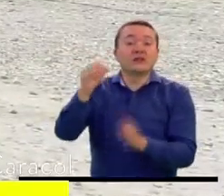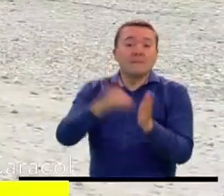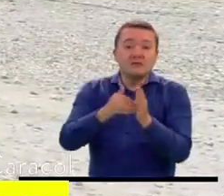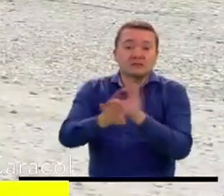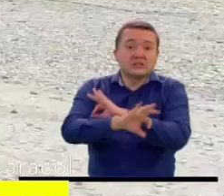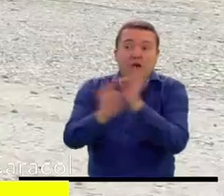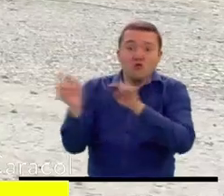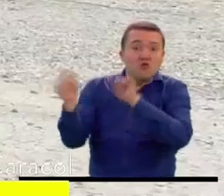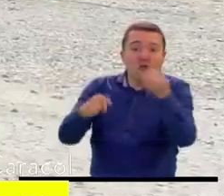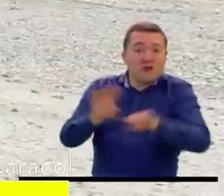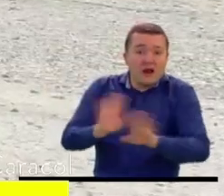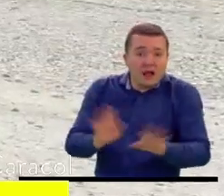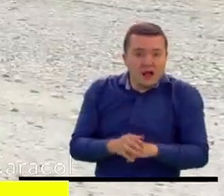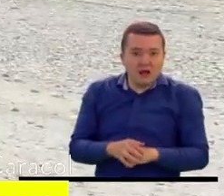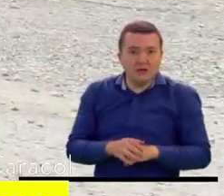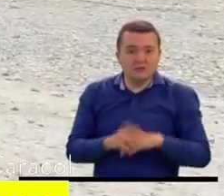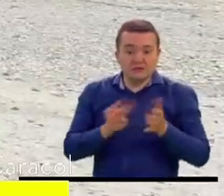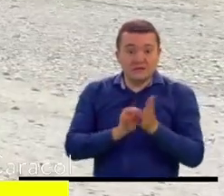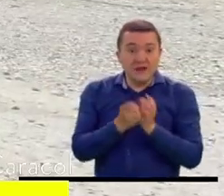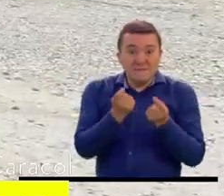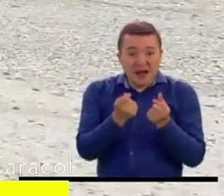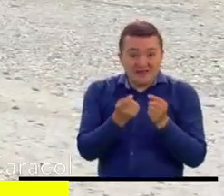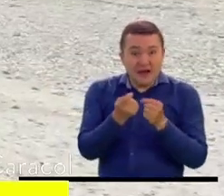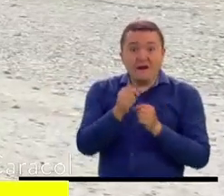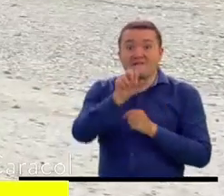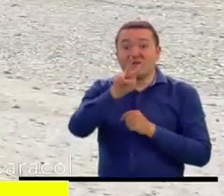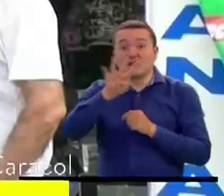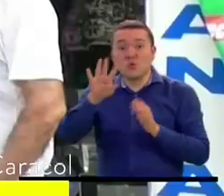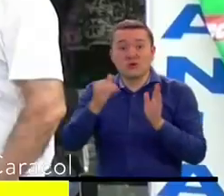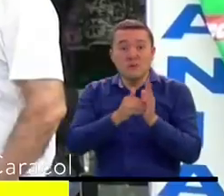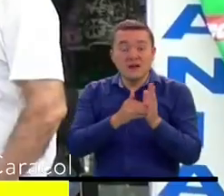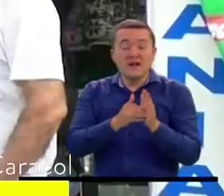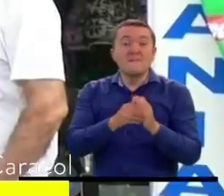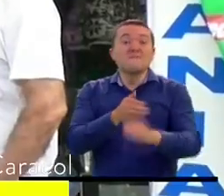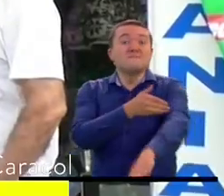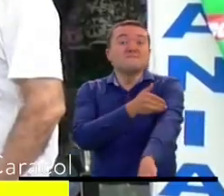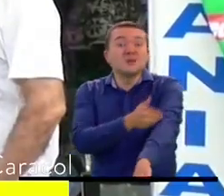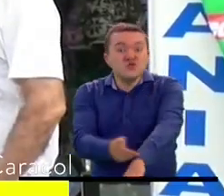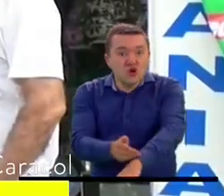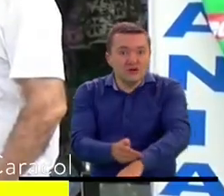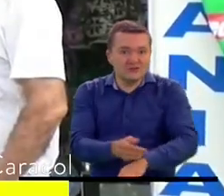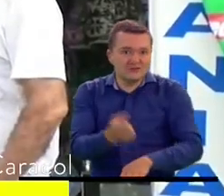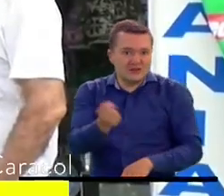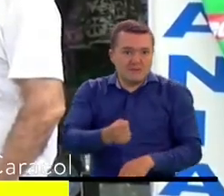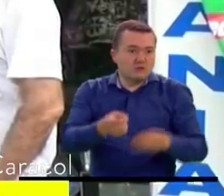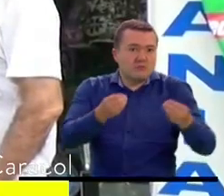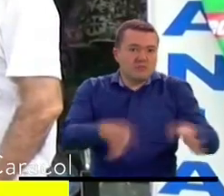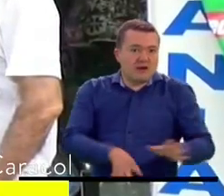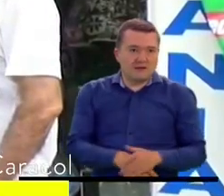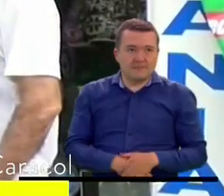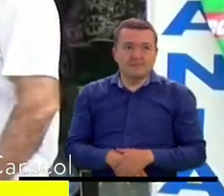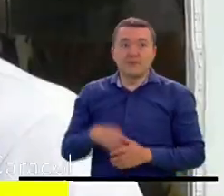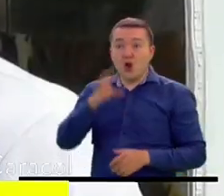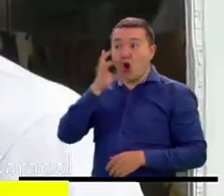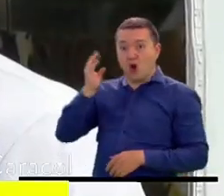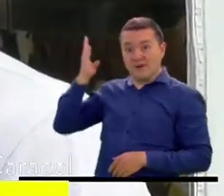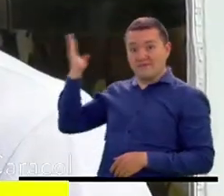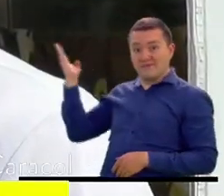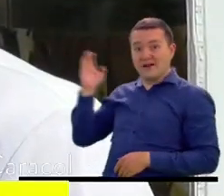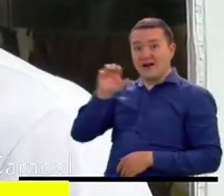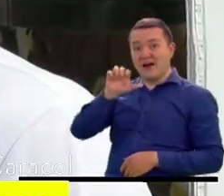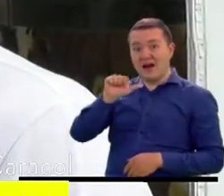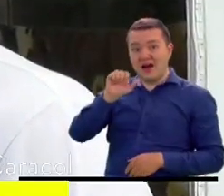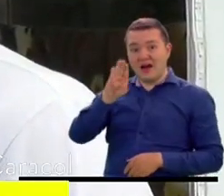económicas ascienden a los 24 mil millones de pesos. Albeiro Villegas, uno de los cientos de comerciantes